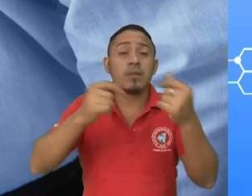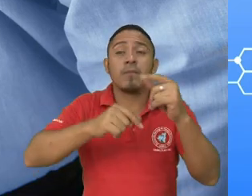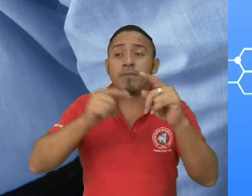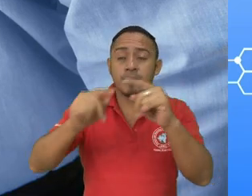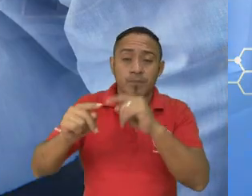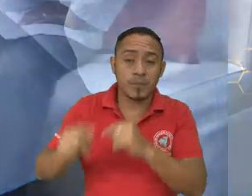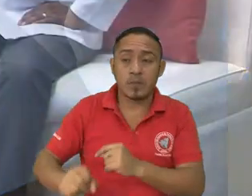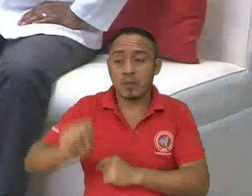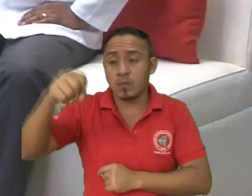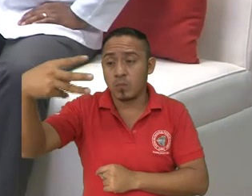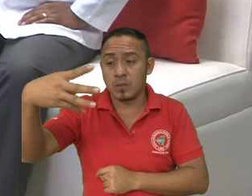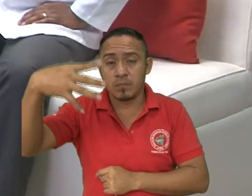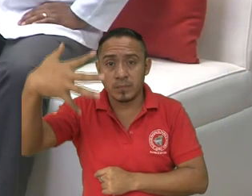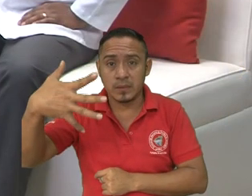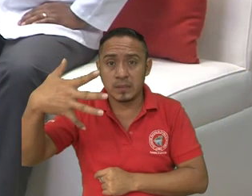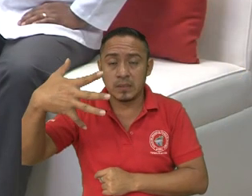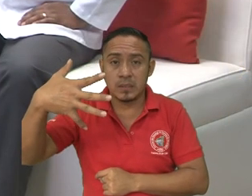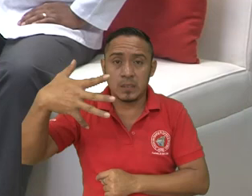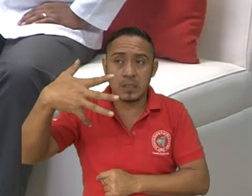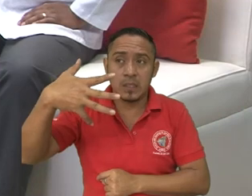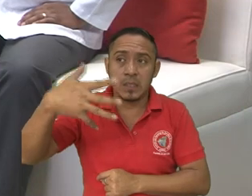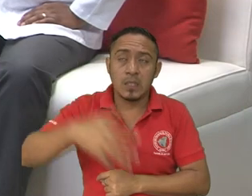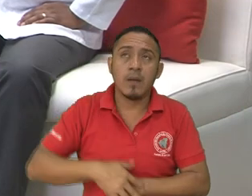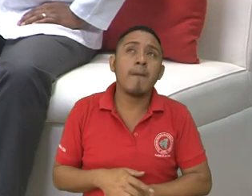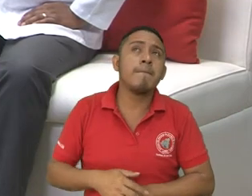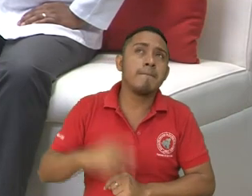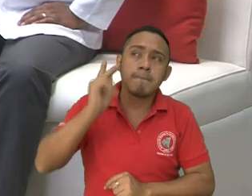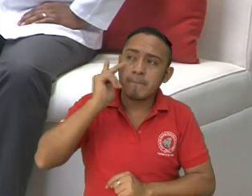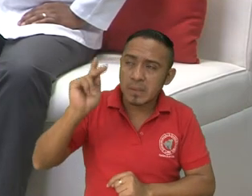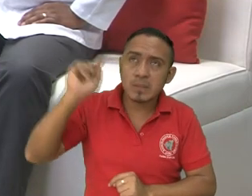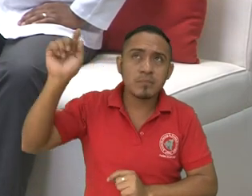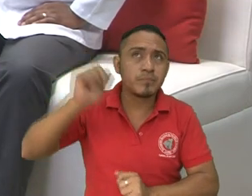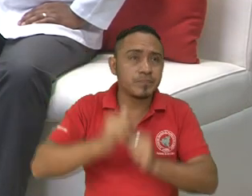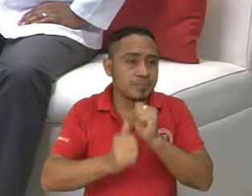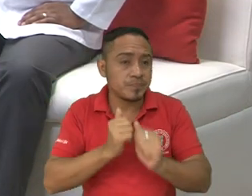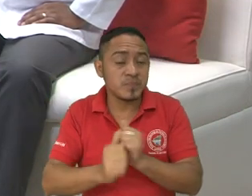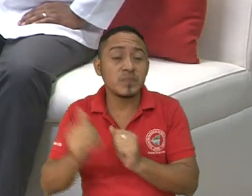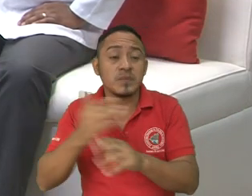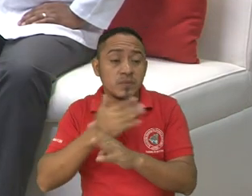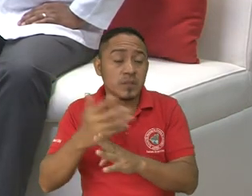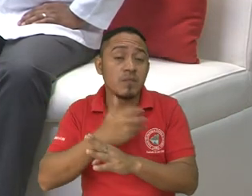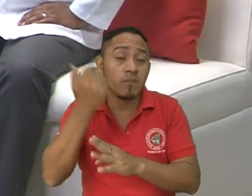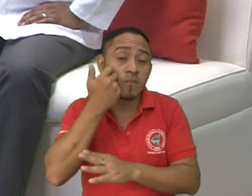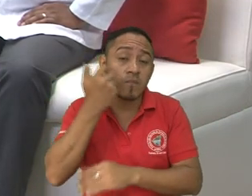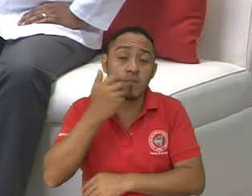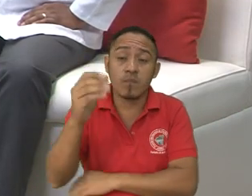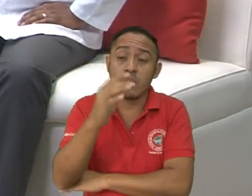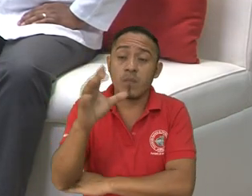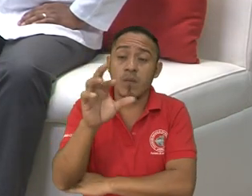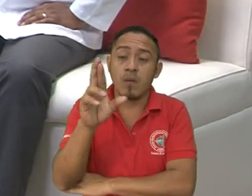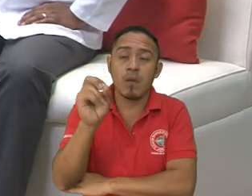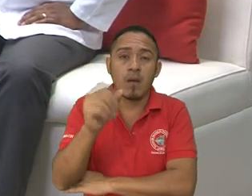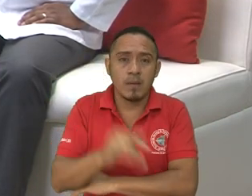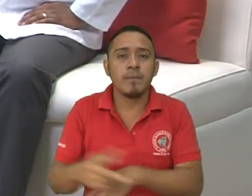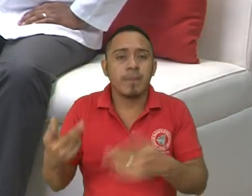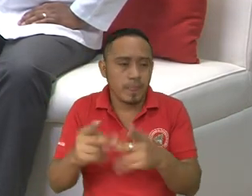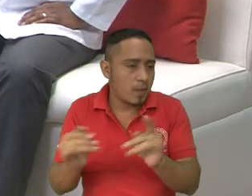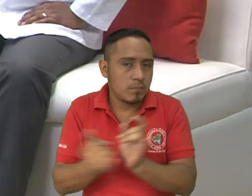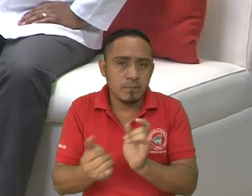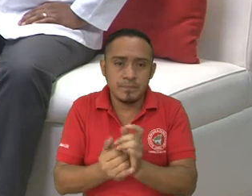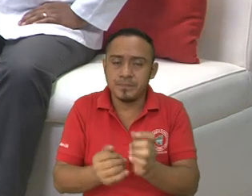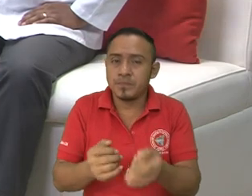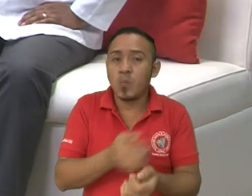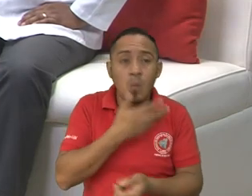personas de la cuarta o quinta década. Sí, esta afectación por sus enfermedades crónicas, pero también los jóvenes sin